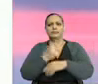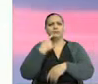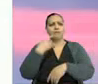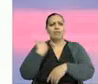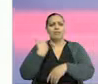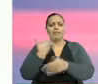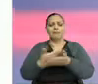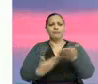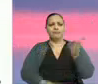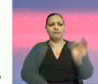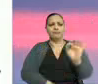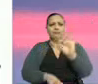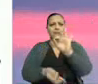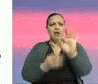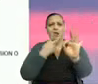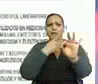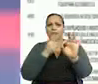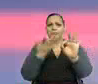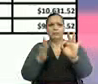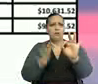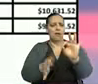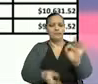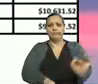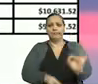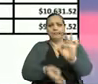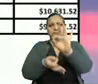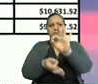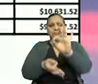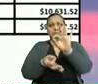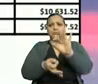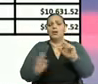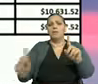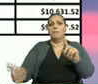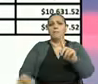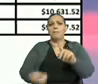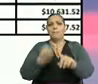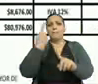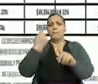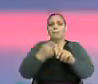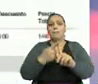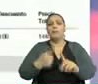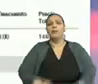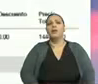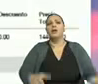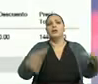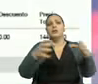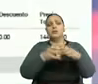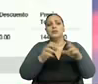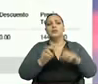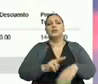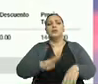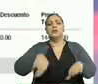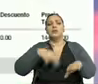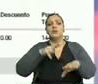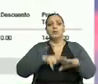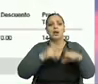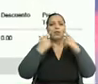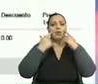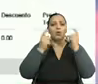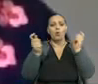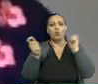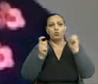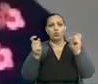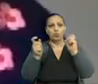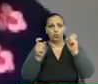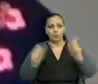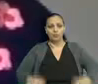la legalidad de la adquisición que efectuó, consultando a la Agencia Nacional de Regulación, Control y Vigilancia Sanitaria, ARTSA.